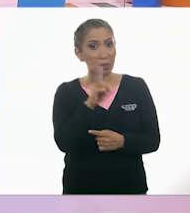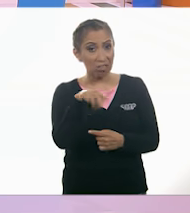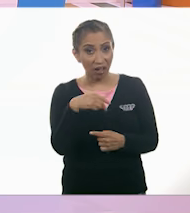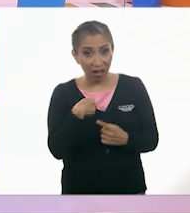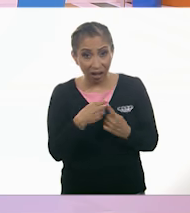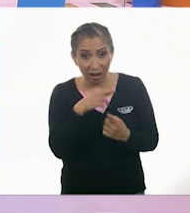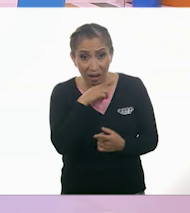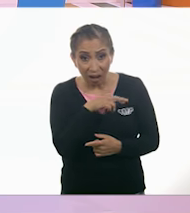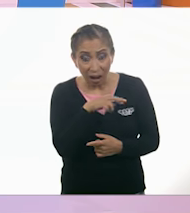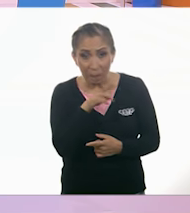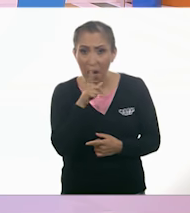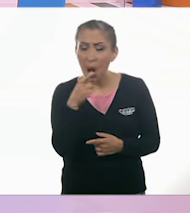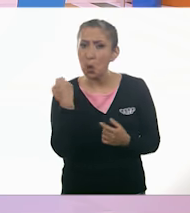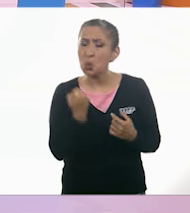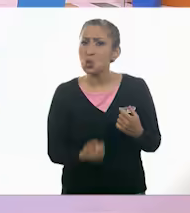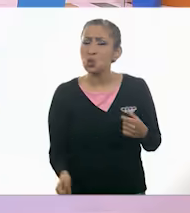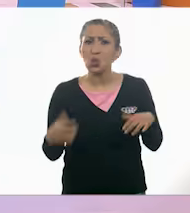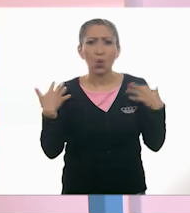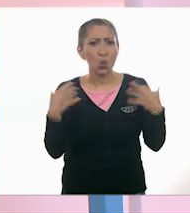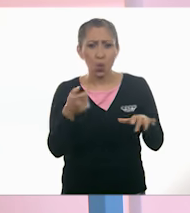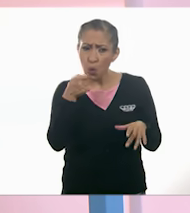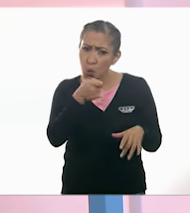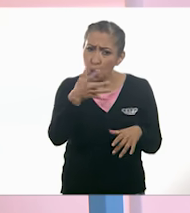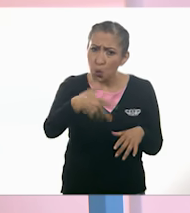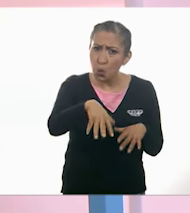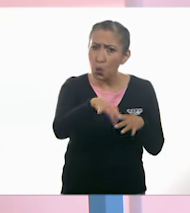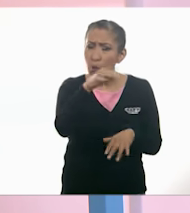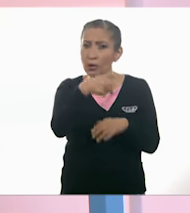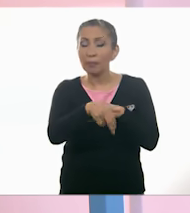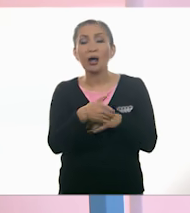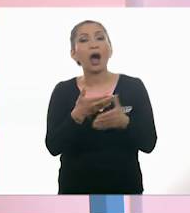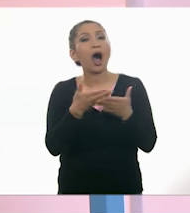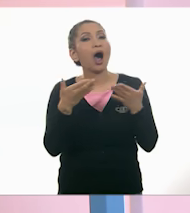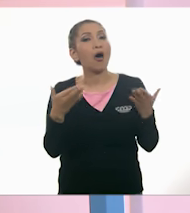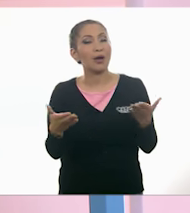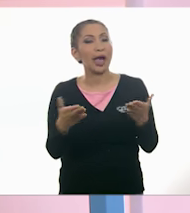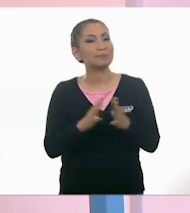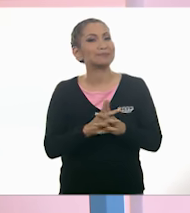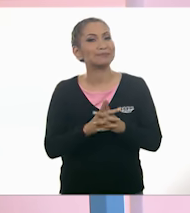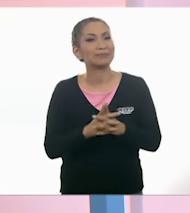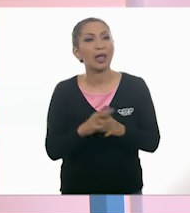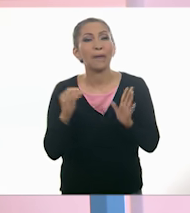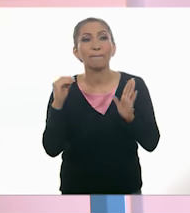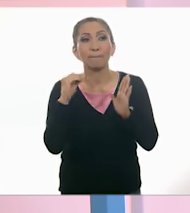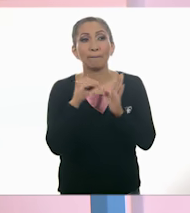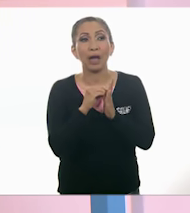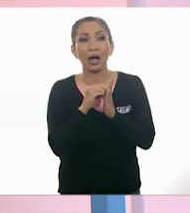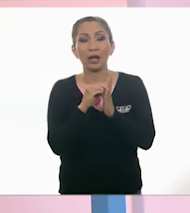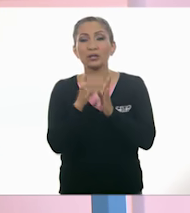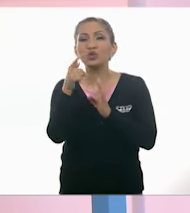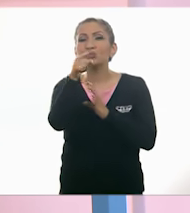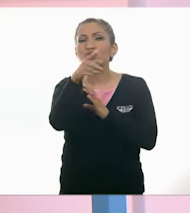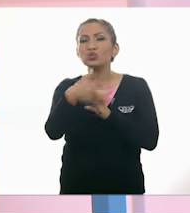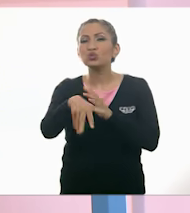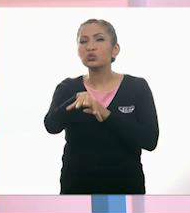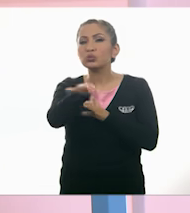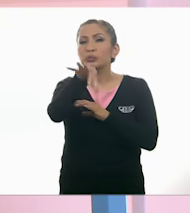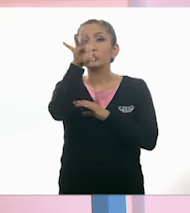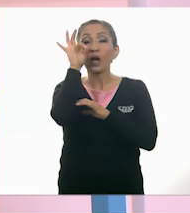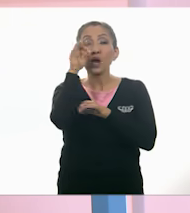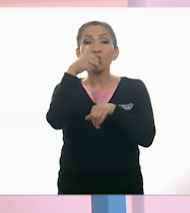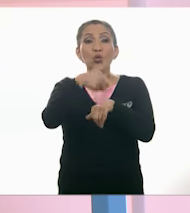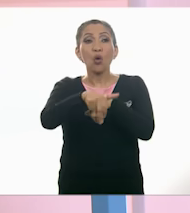que yo? Son mejores detectives, maestra. Claro que sí. Bueno, vamos a poner entonces que localicen